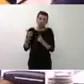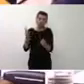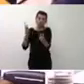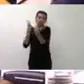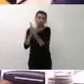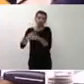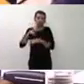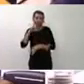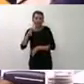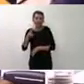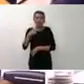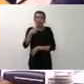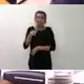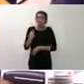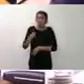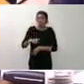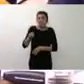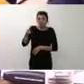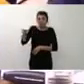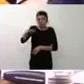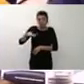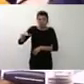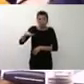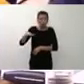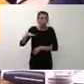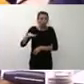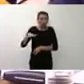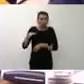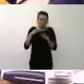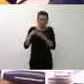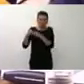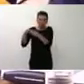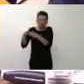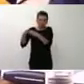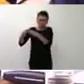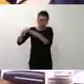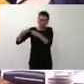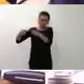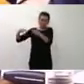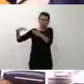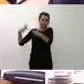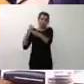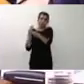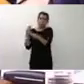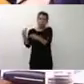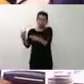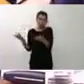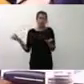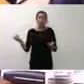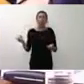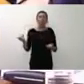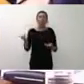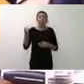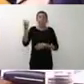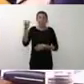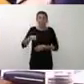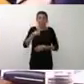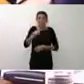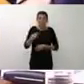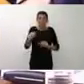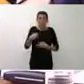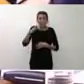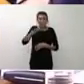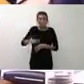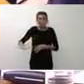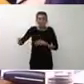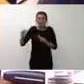puerto que era mil veces el pescante de mi pueblo, y muchos niños de raza negra, como